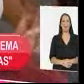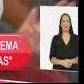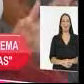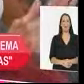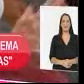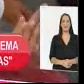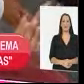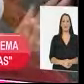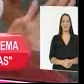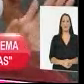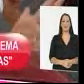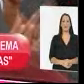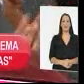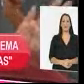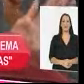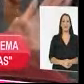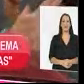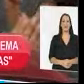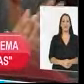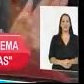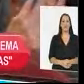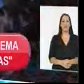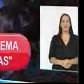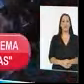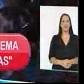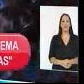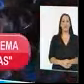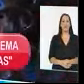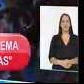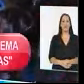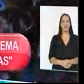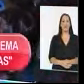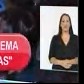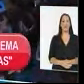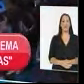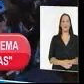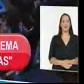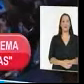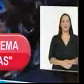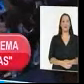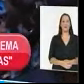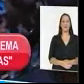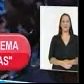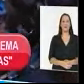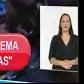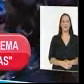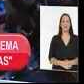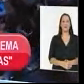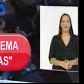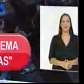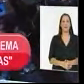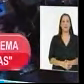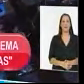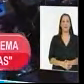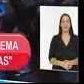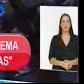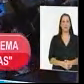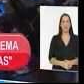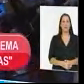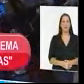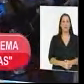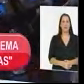mejores dirigentes que tiene el PRO. En general yo tengo una buena opinión de los funcionarios. Lo que digo es que estas cosas no